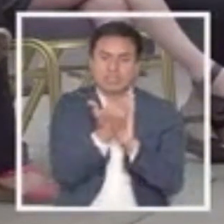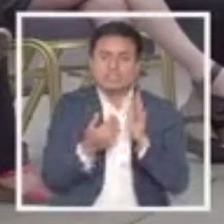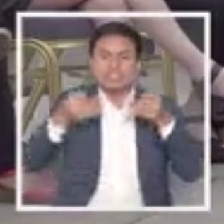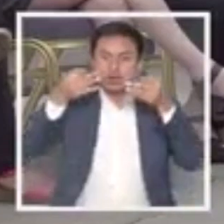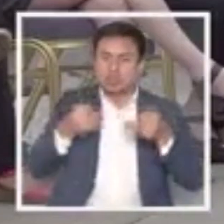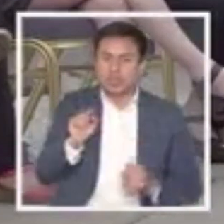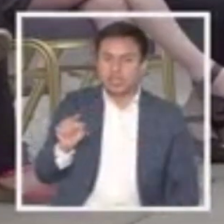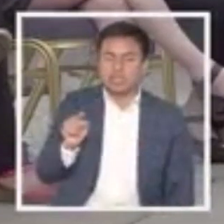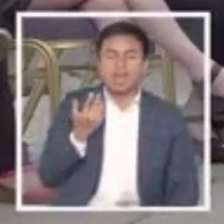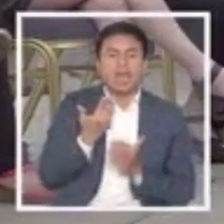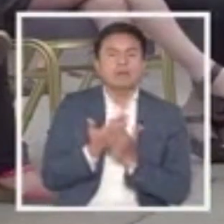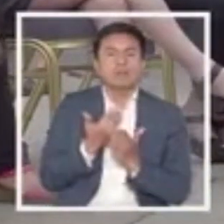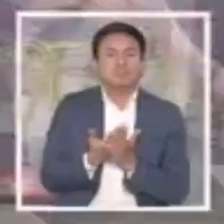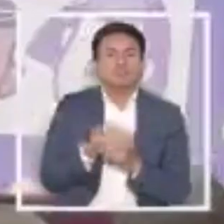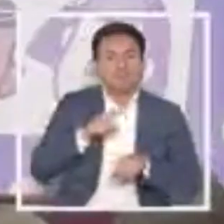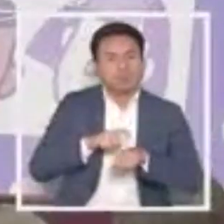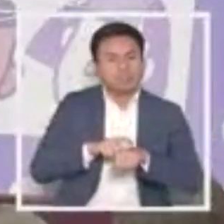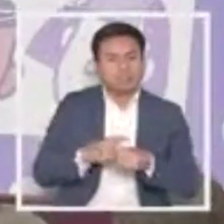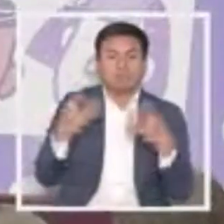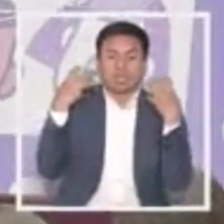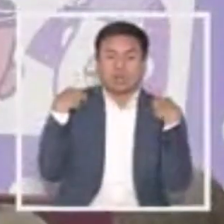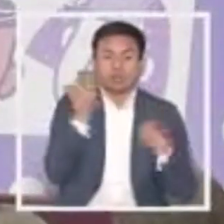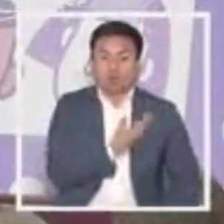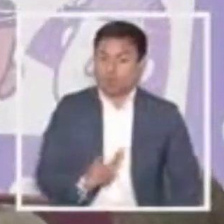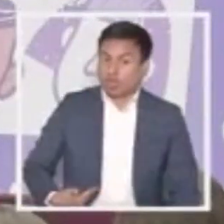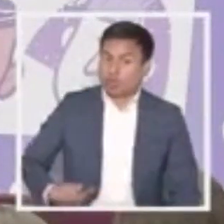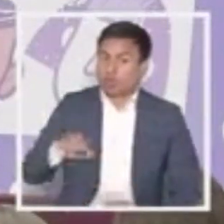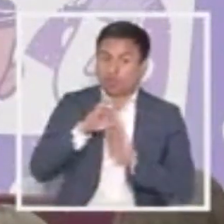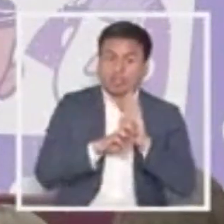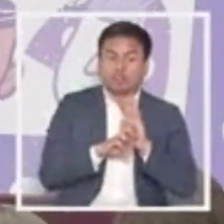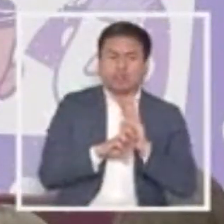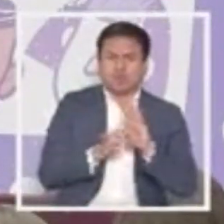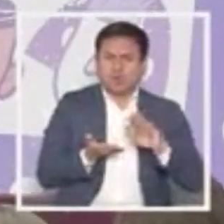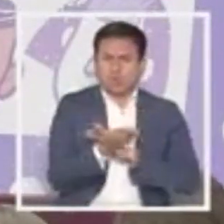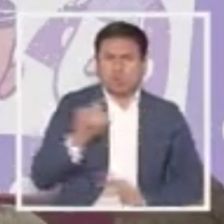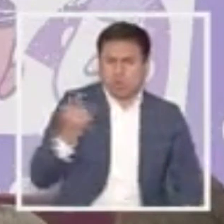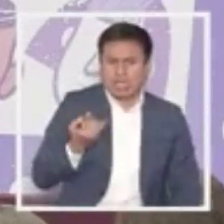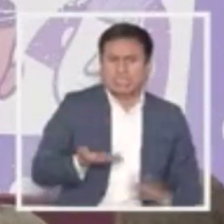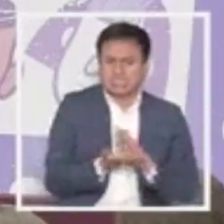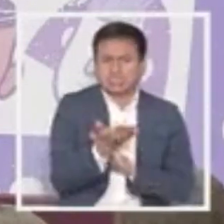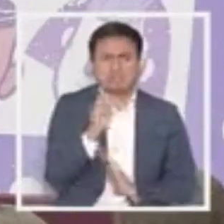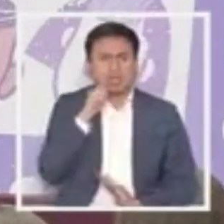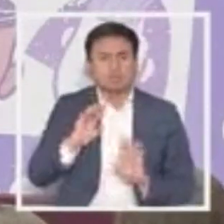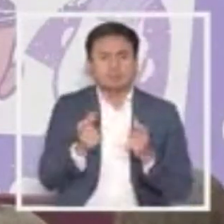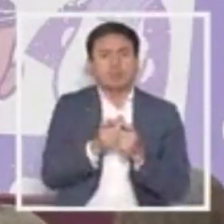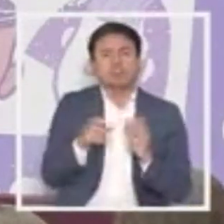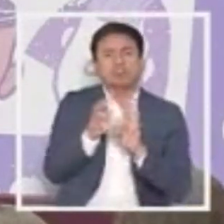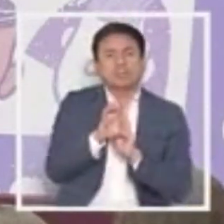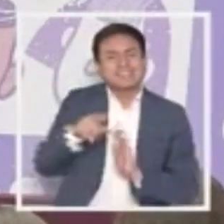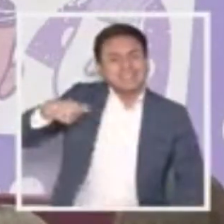seguridad, y ahí aprovecho el momento de hacernos cargo como gobierno de que este proyecto tiene que tener urgencia, y por lo tanto la Comisión de Constitución del